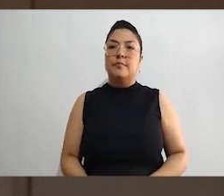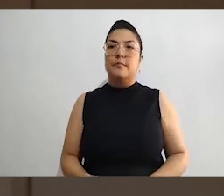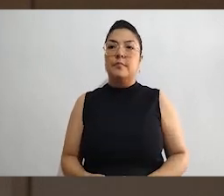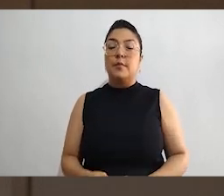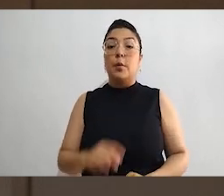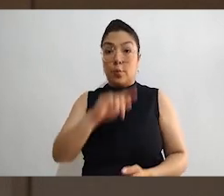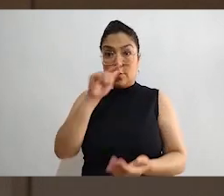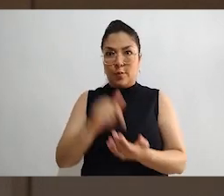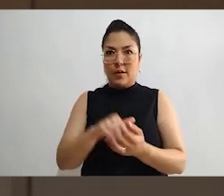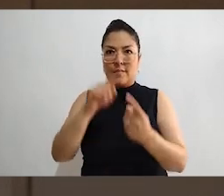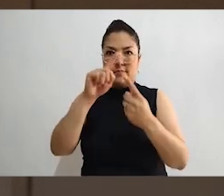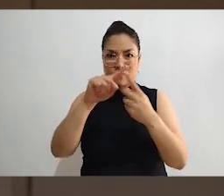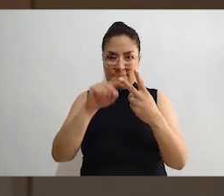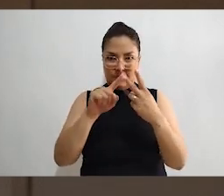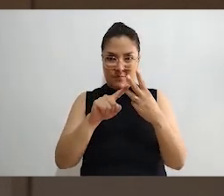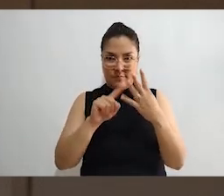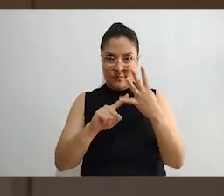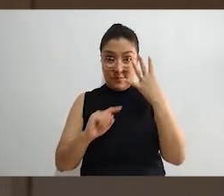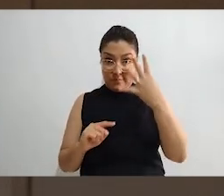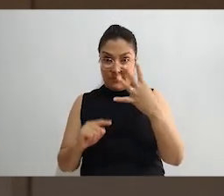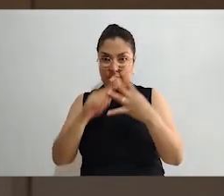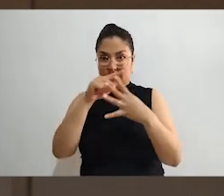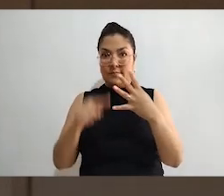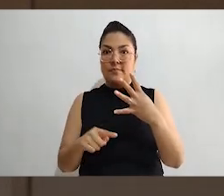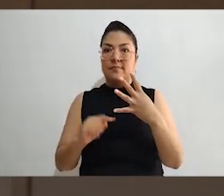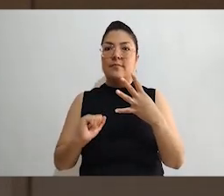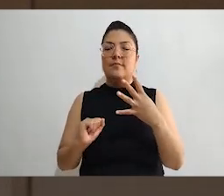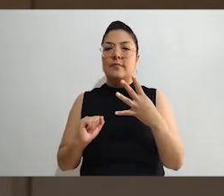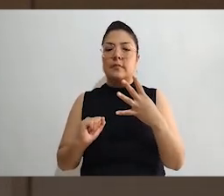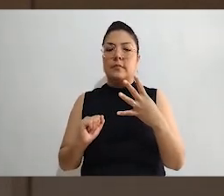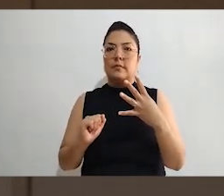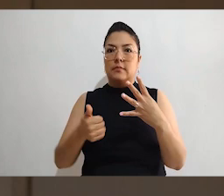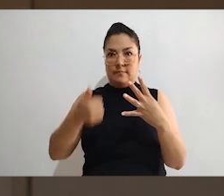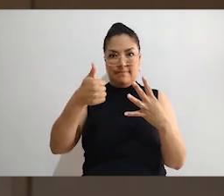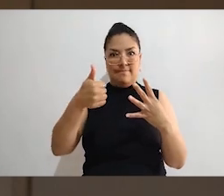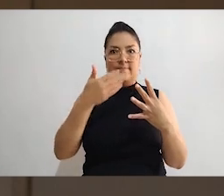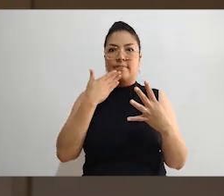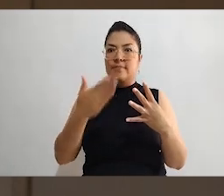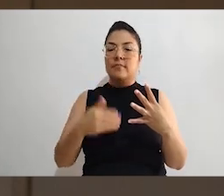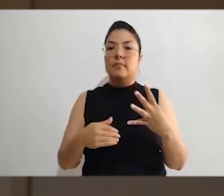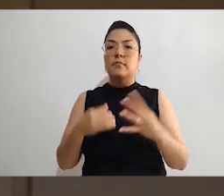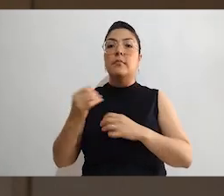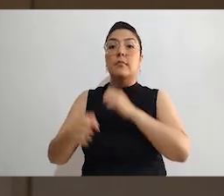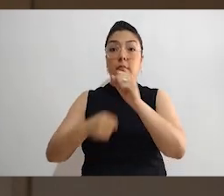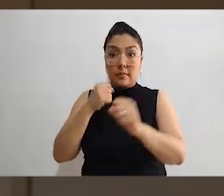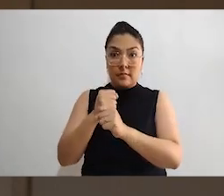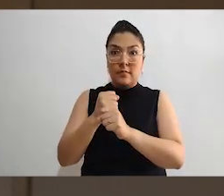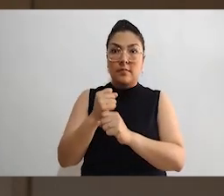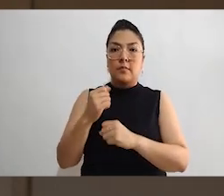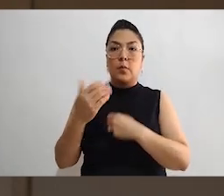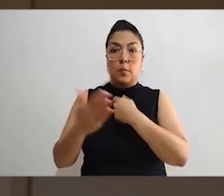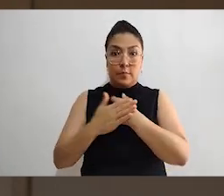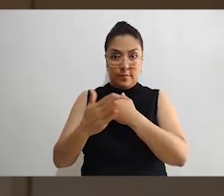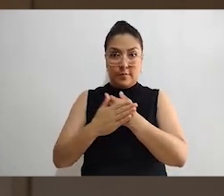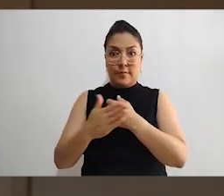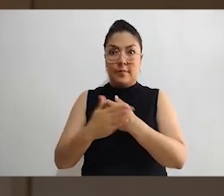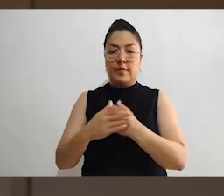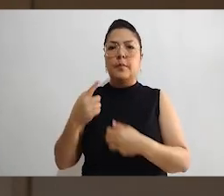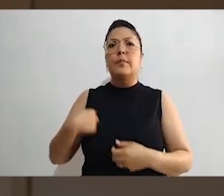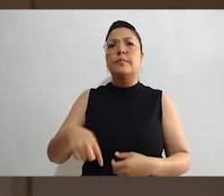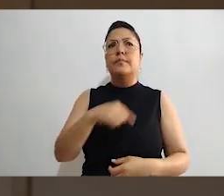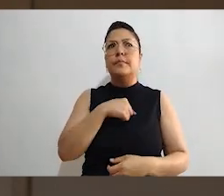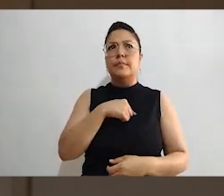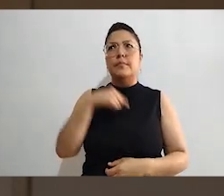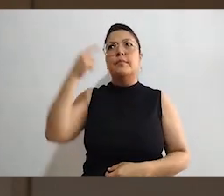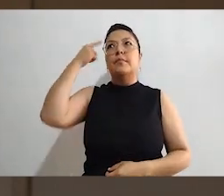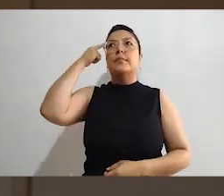estos municipios. Se incrementó en algunos, pero ¿qué crees que bajó en otros? Entonces, para el siguiente año, que vamos a tener elección, vamos a